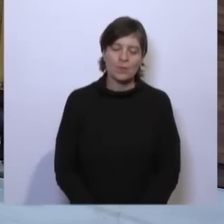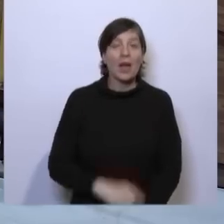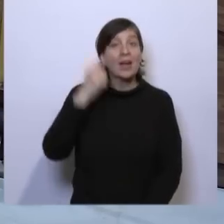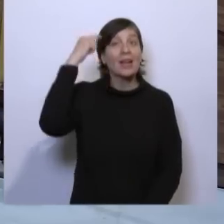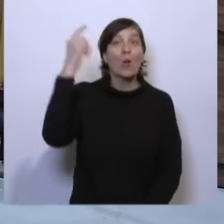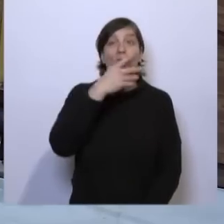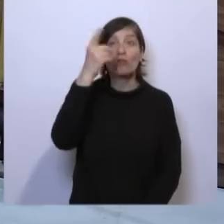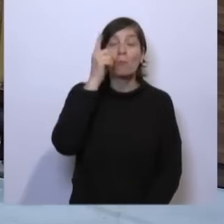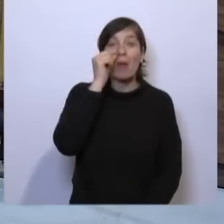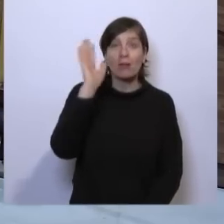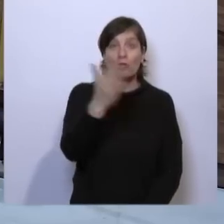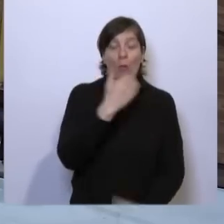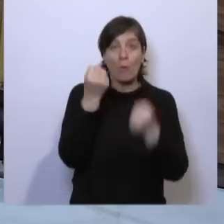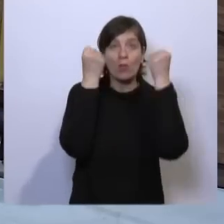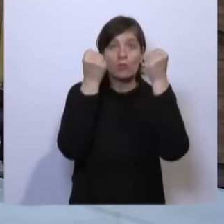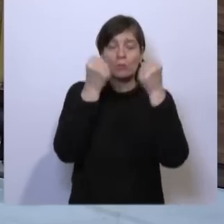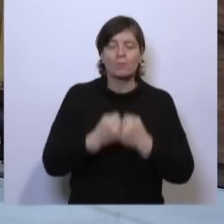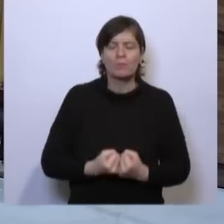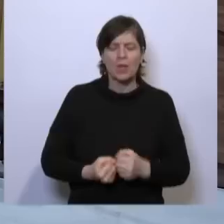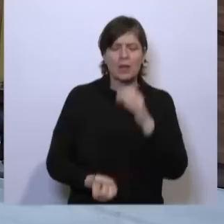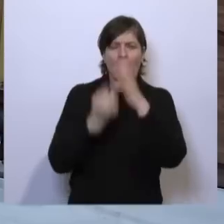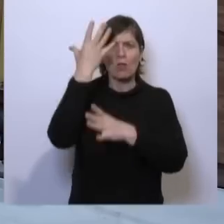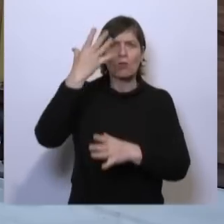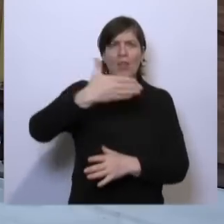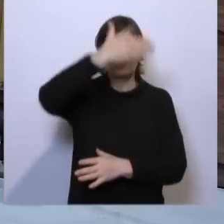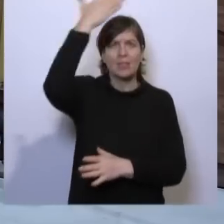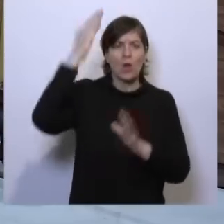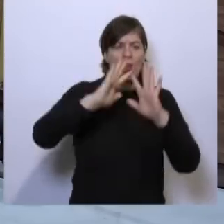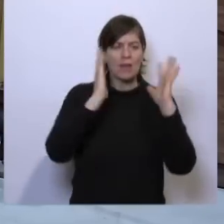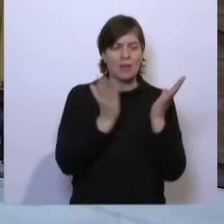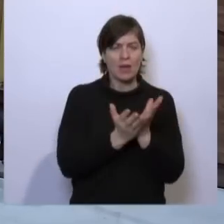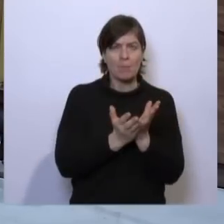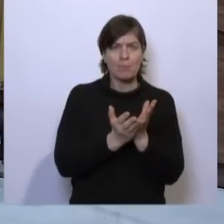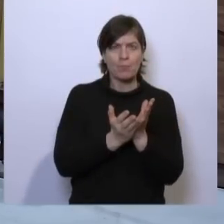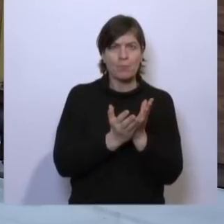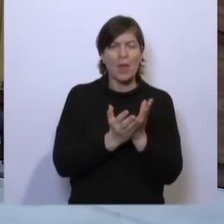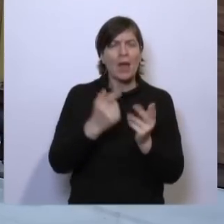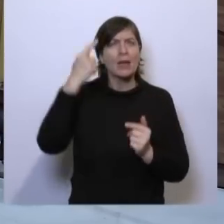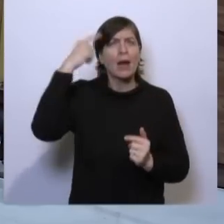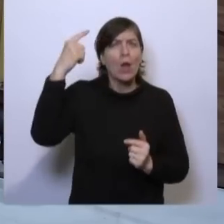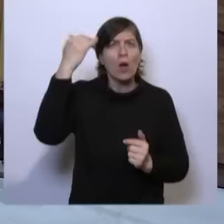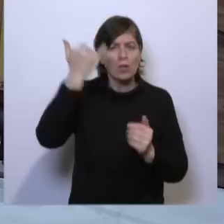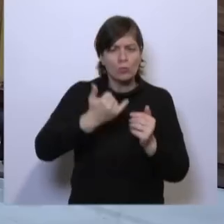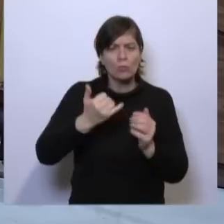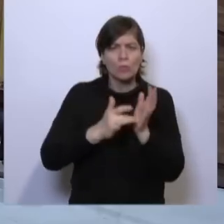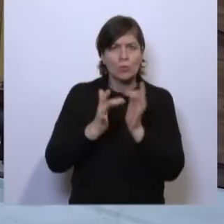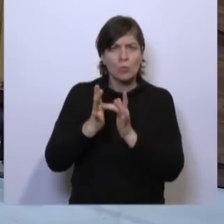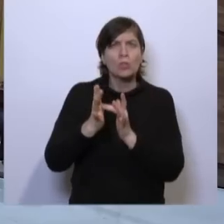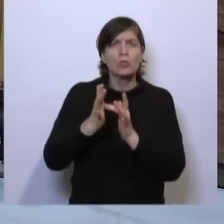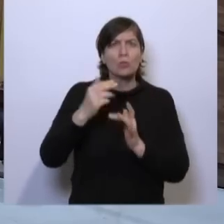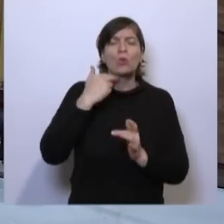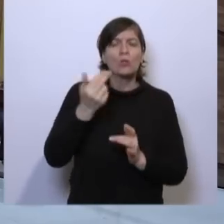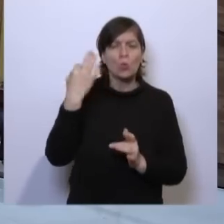Creo en Dios, Padre Todopoderoso, Creador del cielo y de la tierra. Creo en Jesucristo, su único